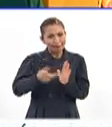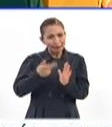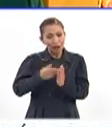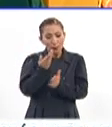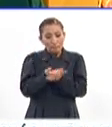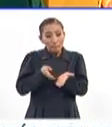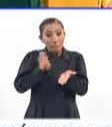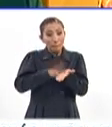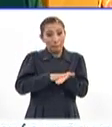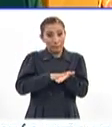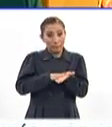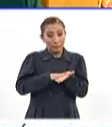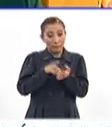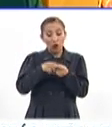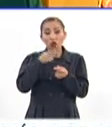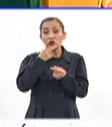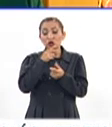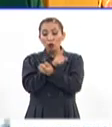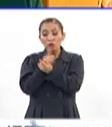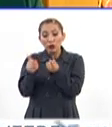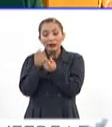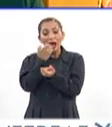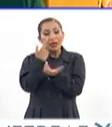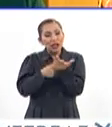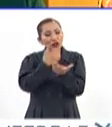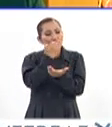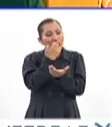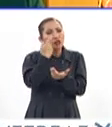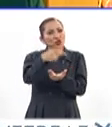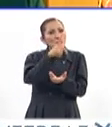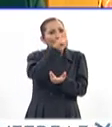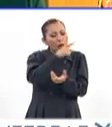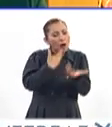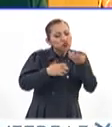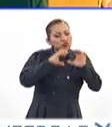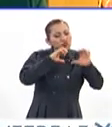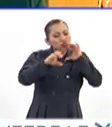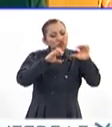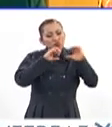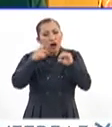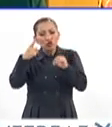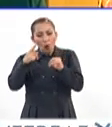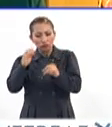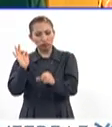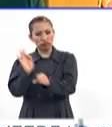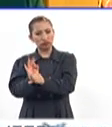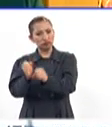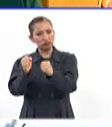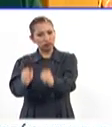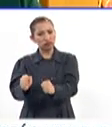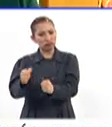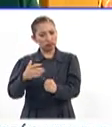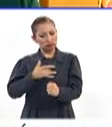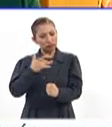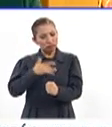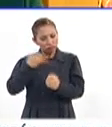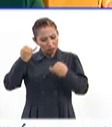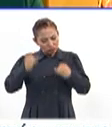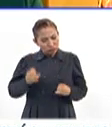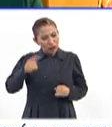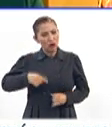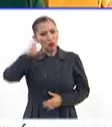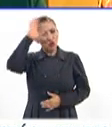su bilingüismo, en el uso social y escolar de la lengua, en su afirmación como en su